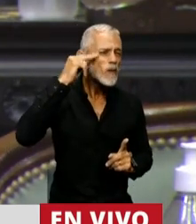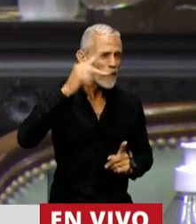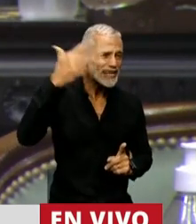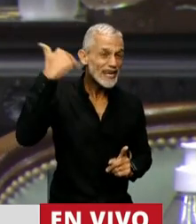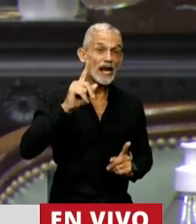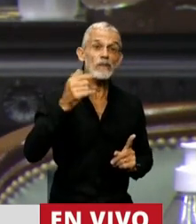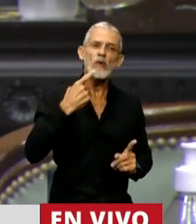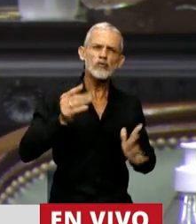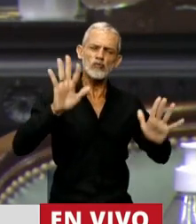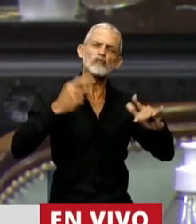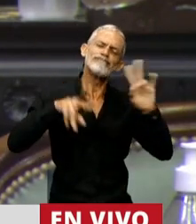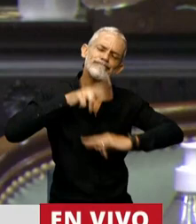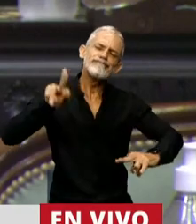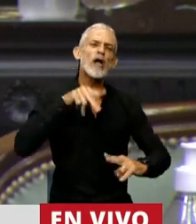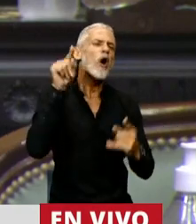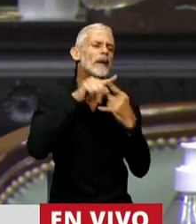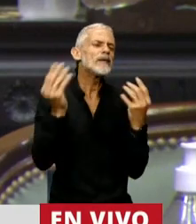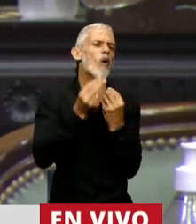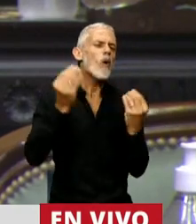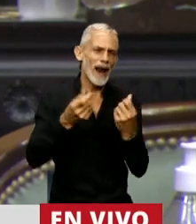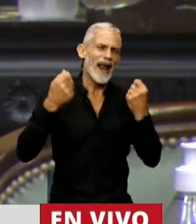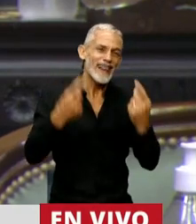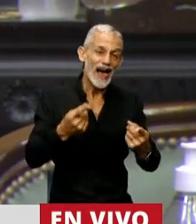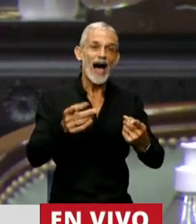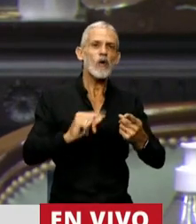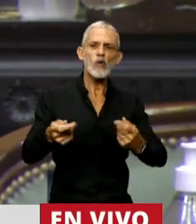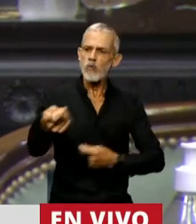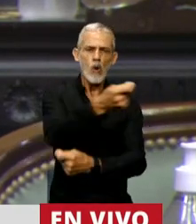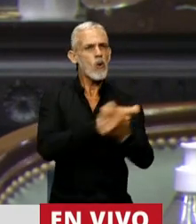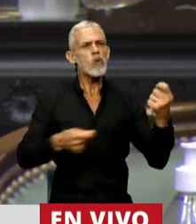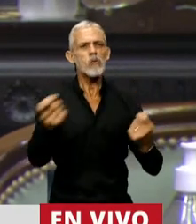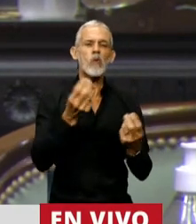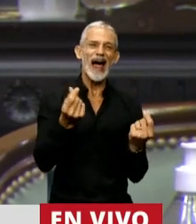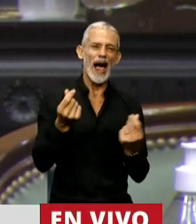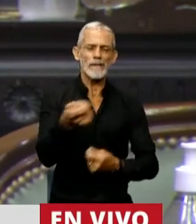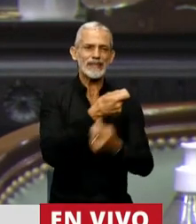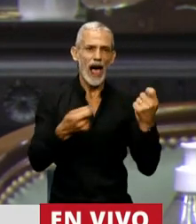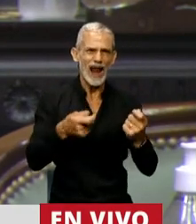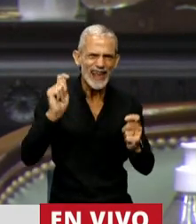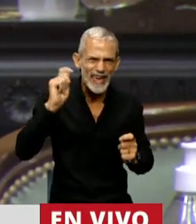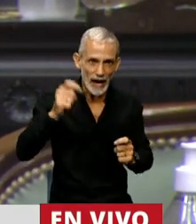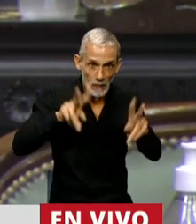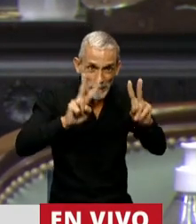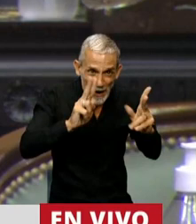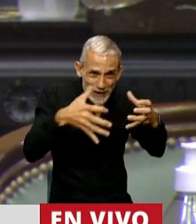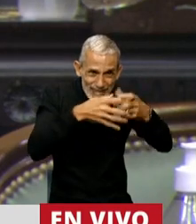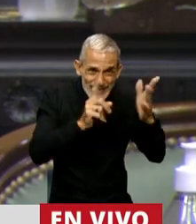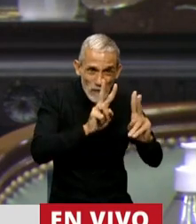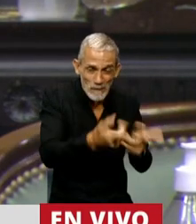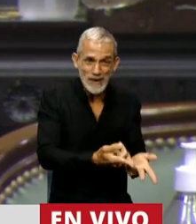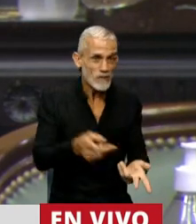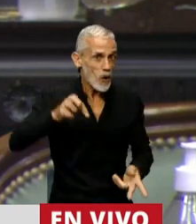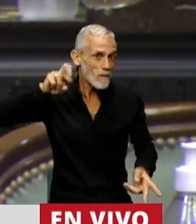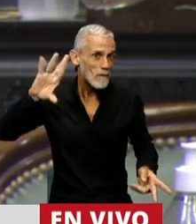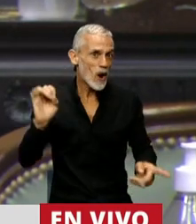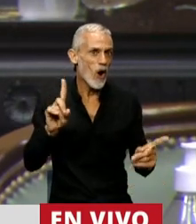1993 que lo que se buscaba era consolidar un mercado de capitales. Eran los tiempos en que era la